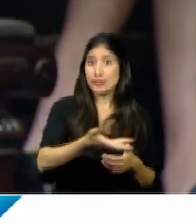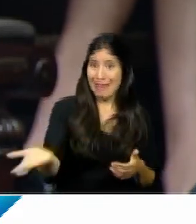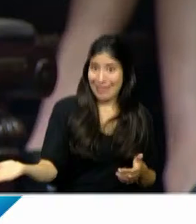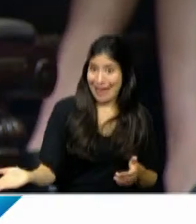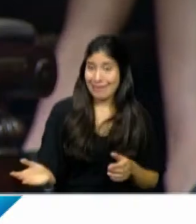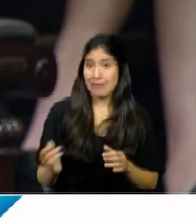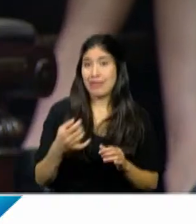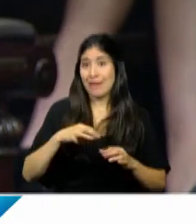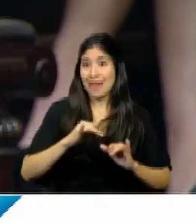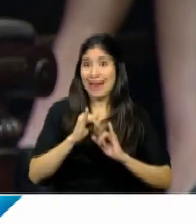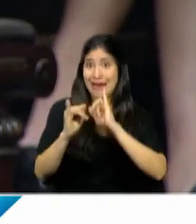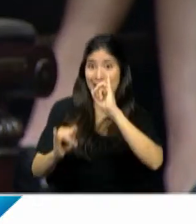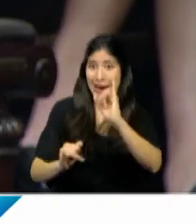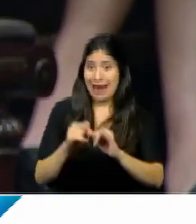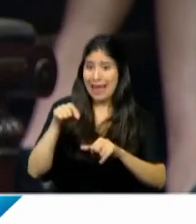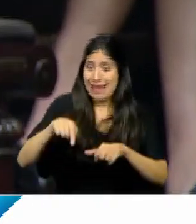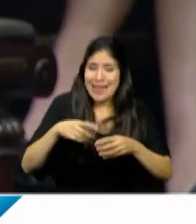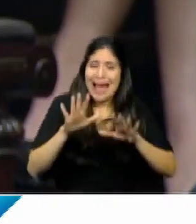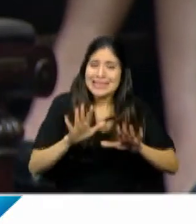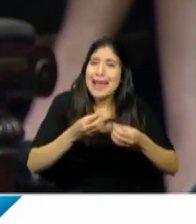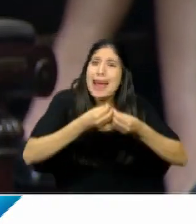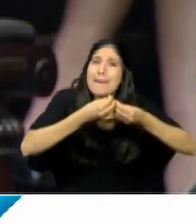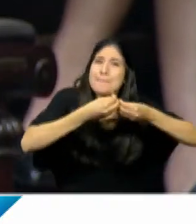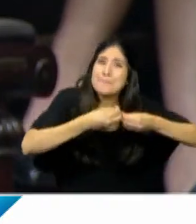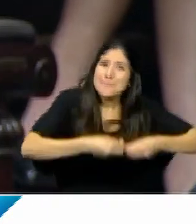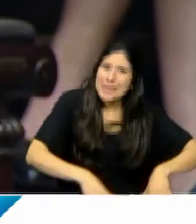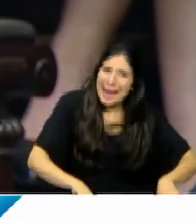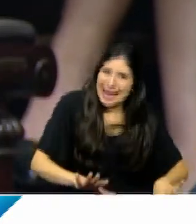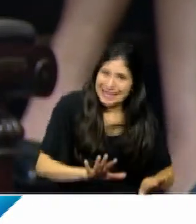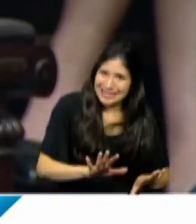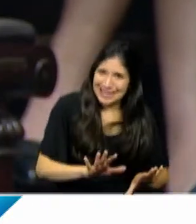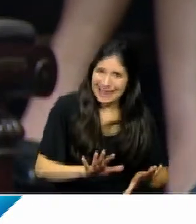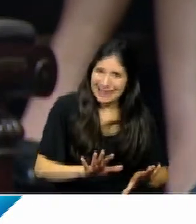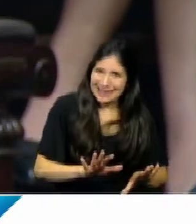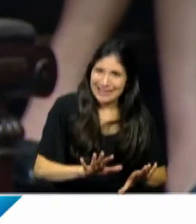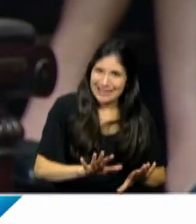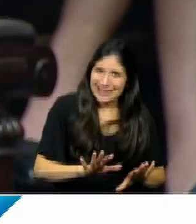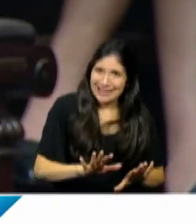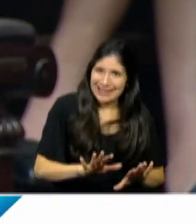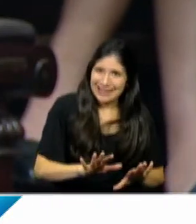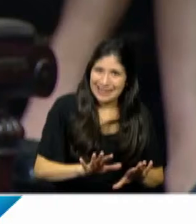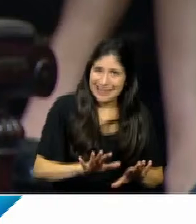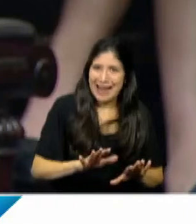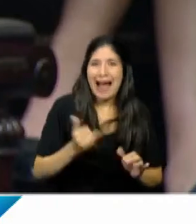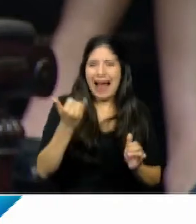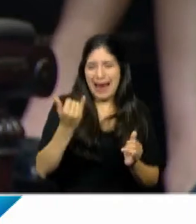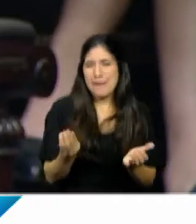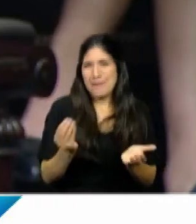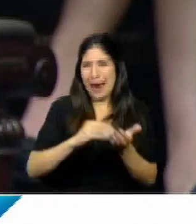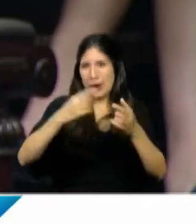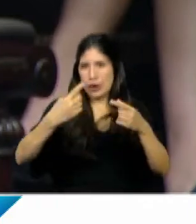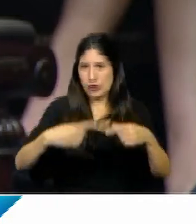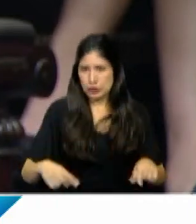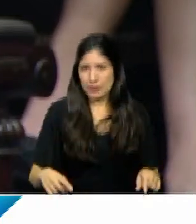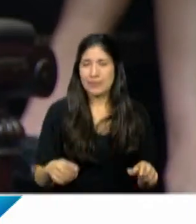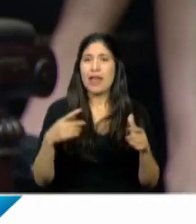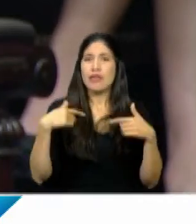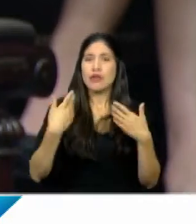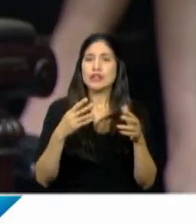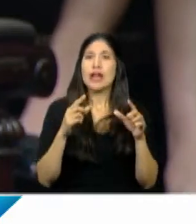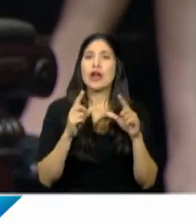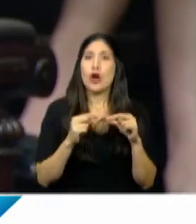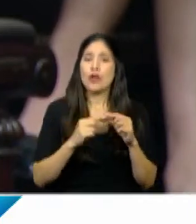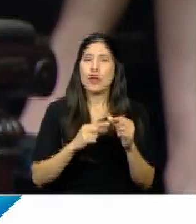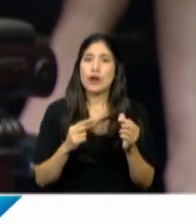piso, este no es el techo. Cuando se han seleccionado estos artículos, estos títulos del Código Penal,